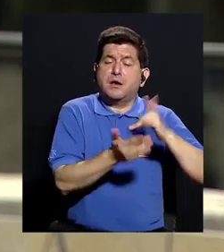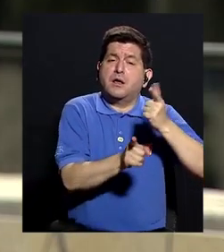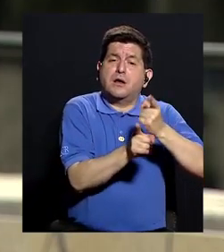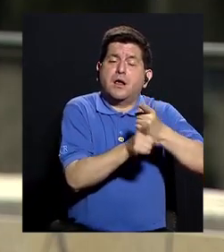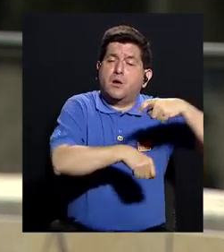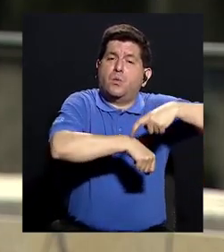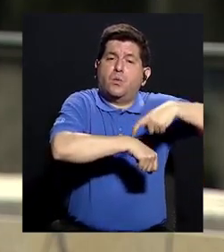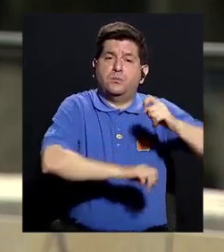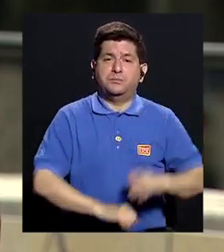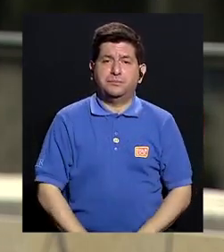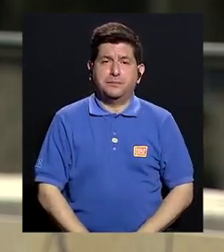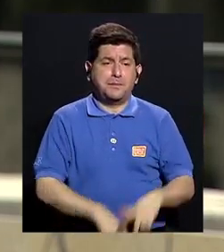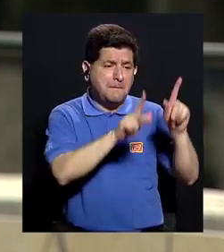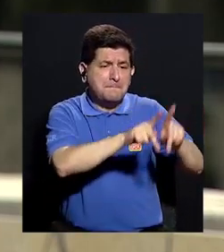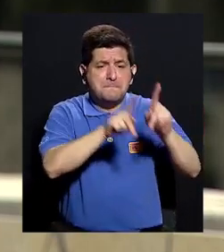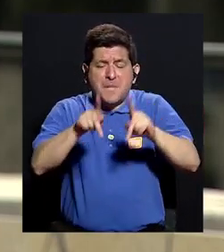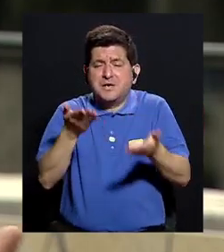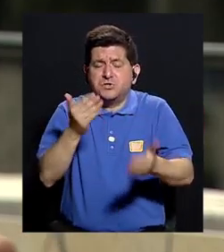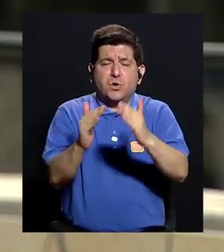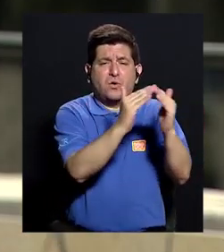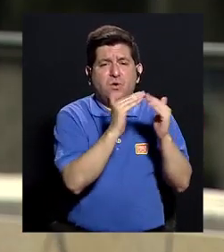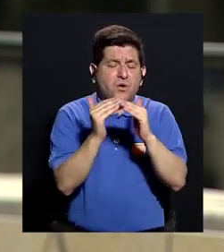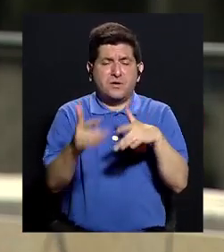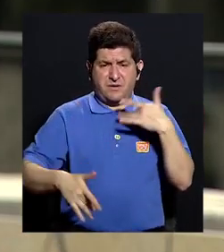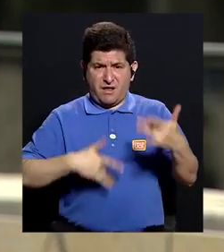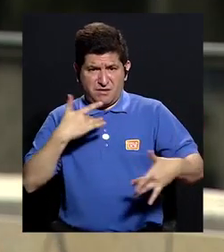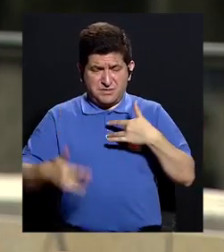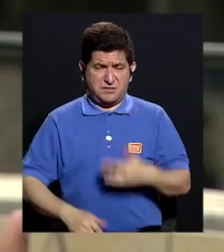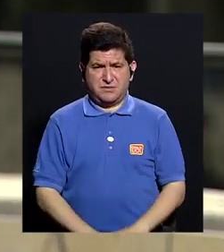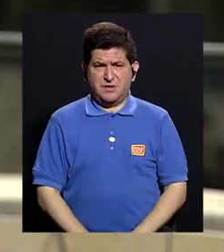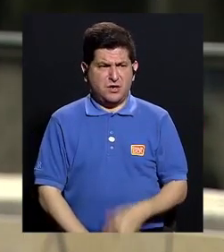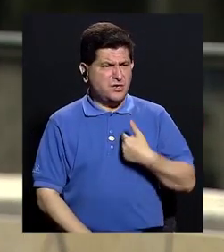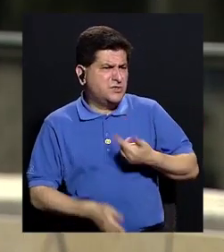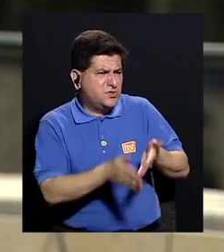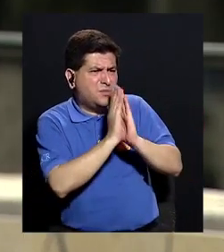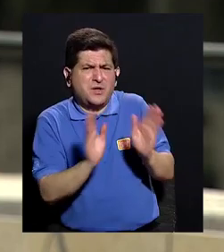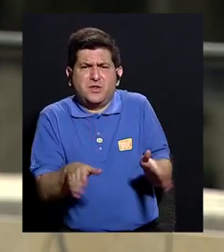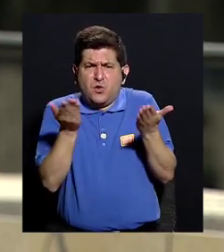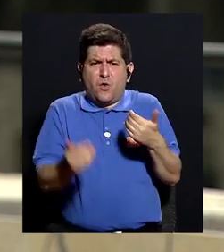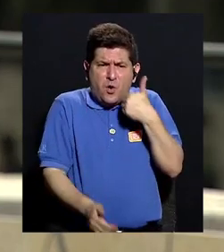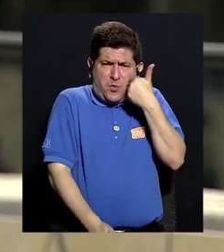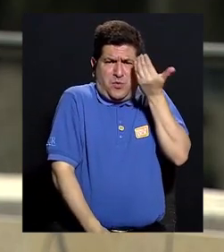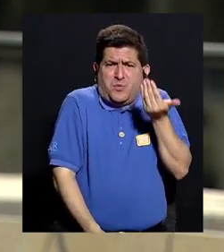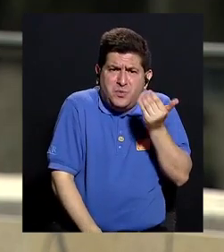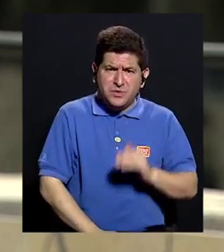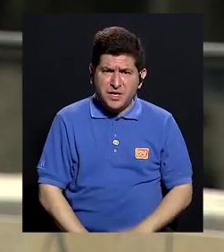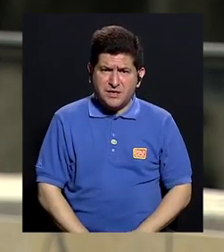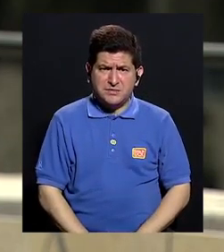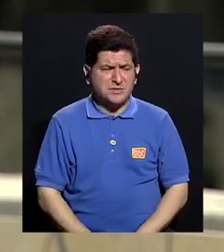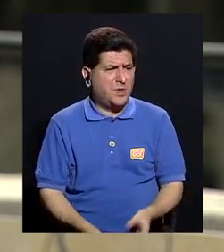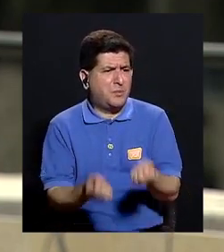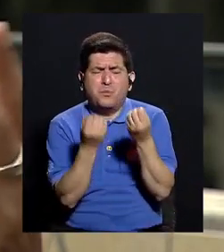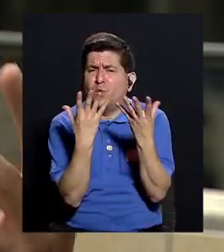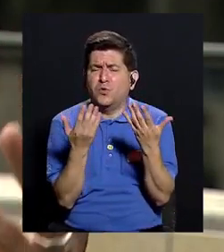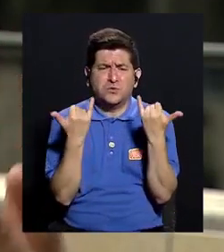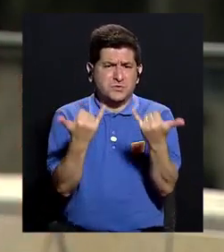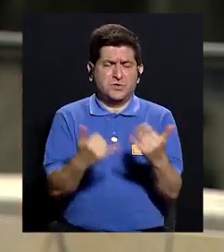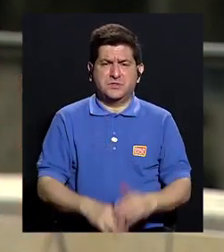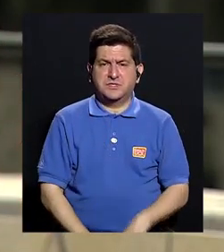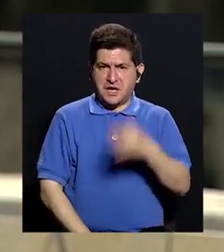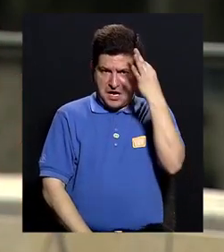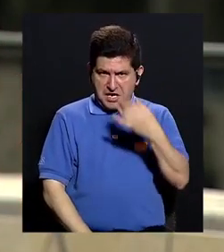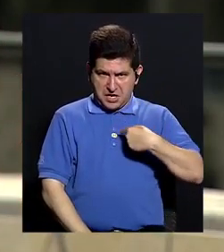medicamentos a tiempo. Entonces muchas de las personas de las poblaciones van a sentirse que, no, ¿cómo le voy a pedir eso? ¡Qué vergüenza! Es demasiado